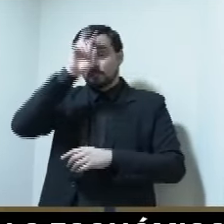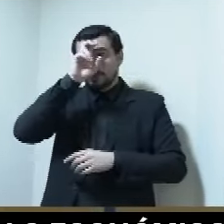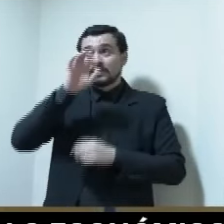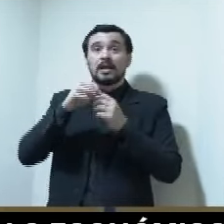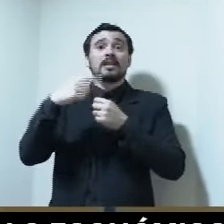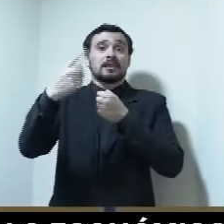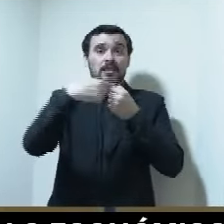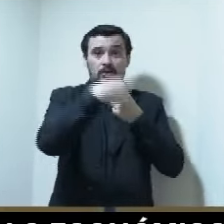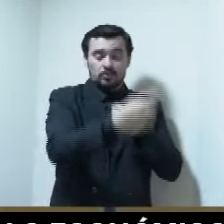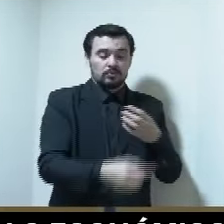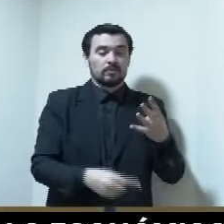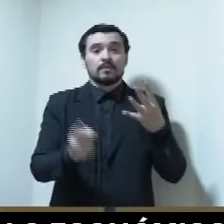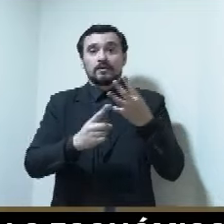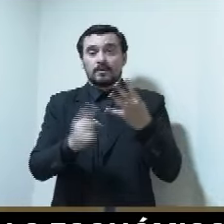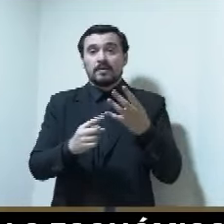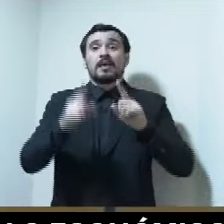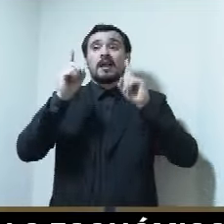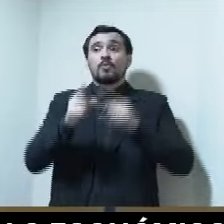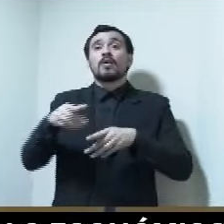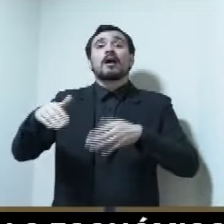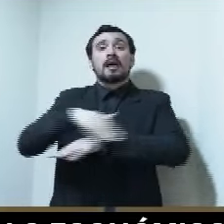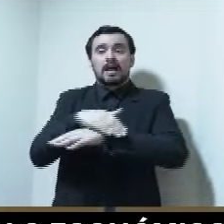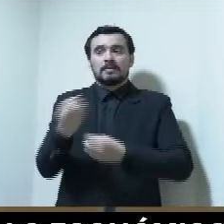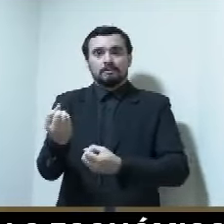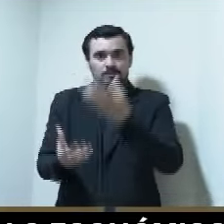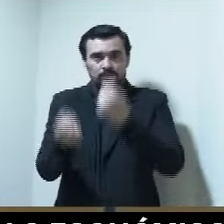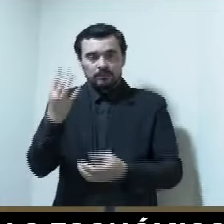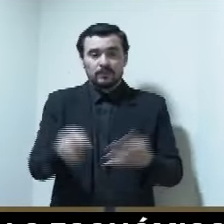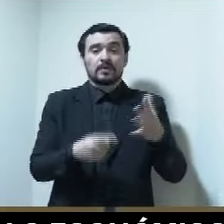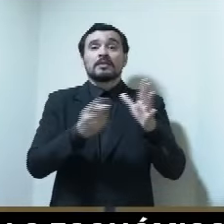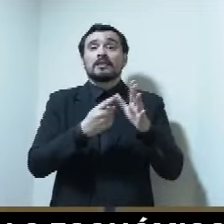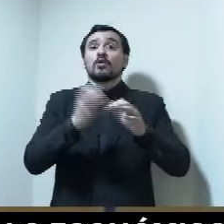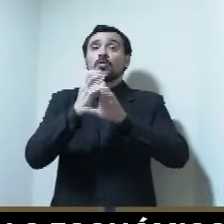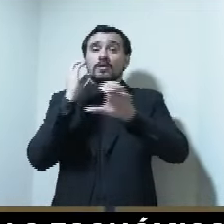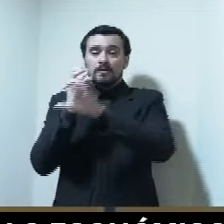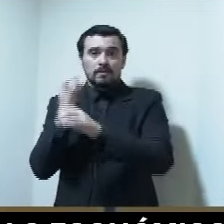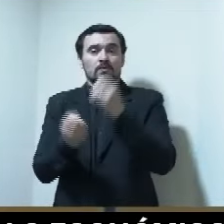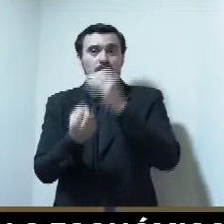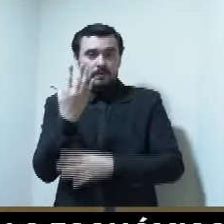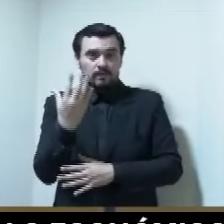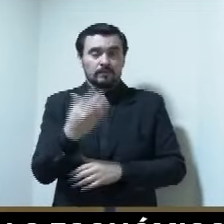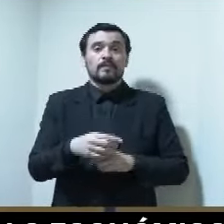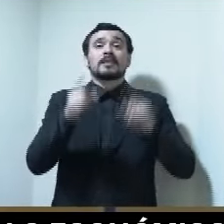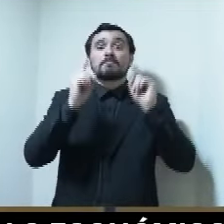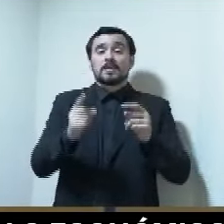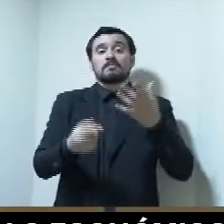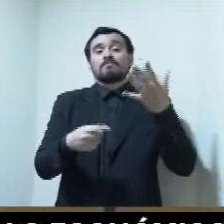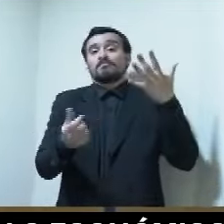país, modernización de la infraestructura vial, mejora del transporte público e infraestructura energética.